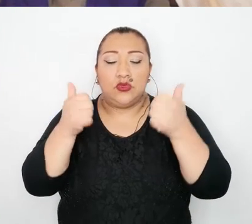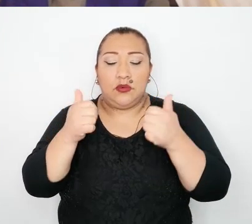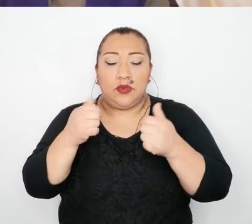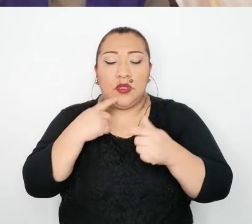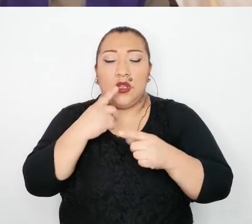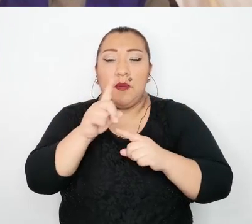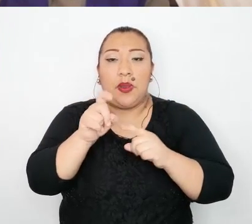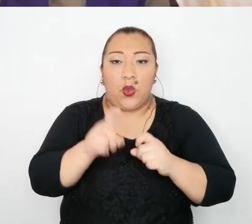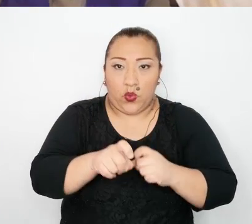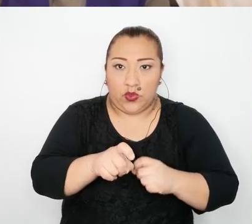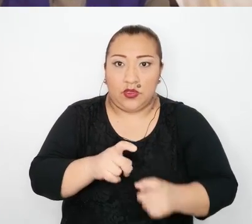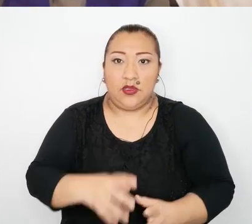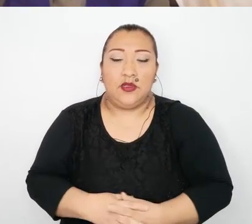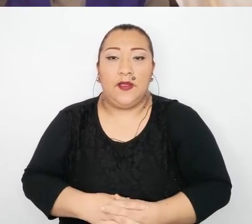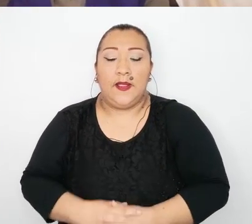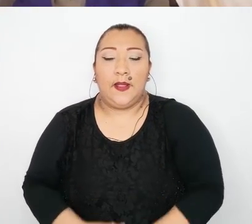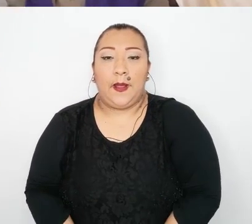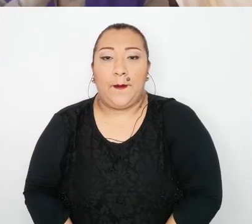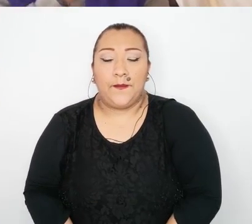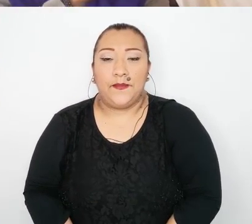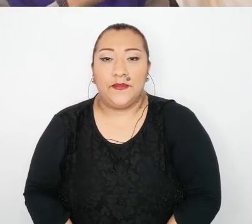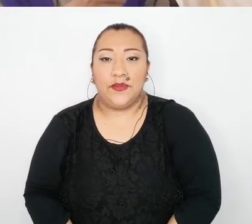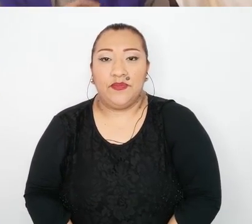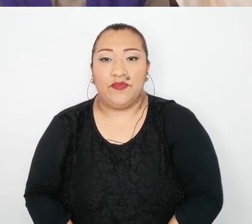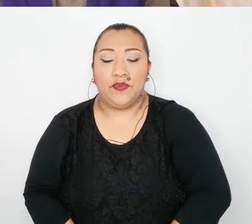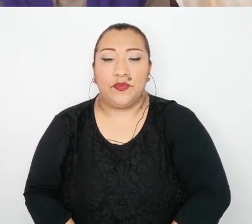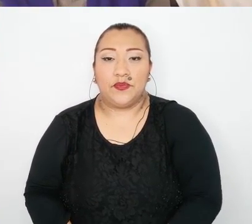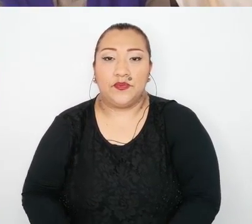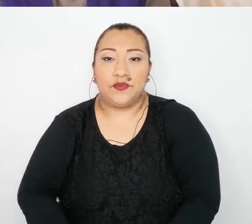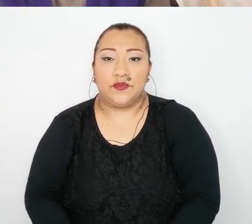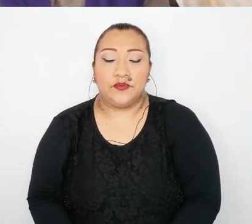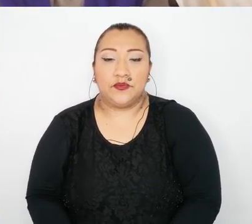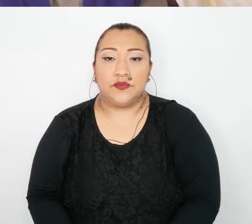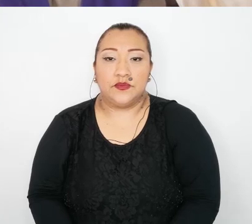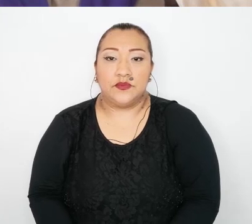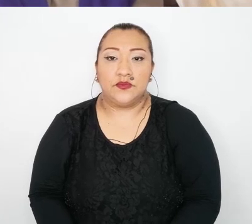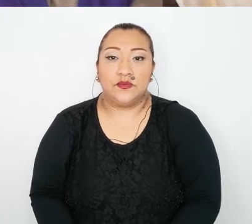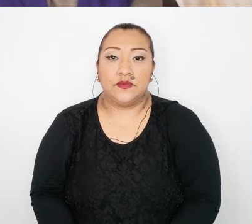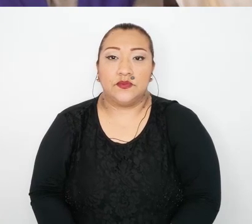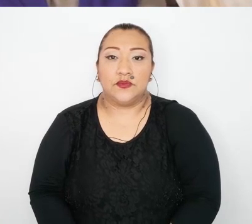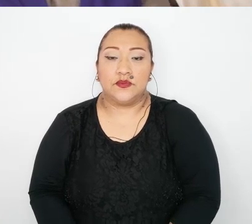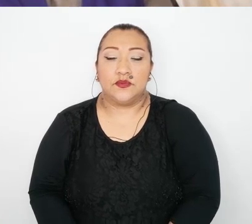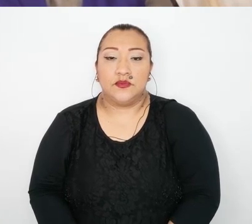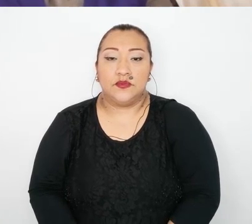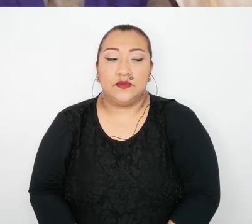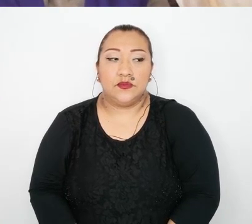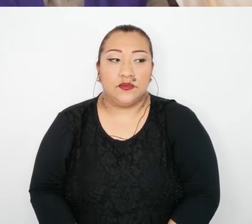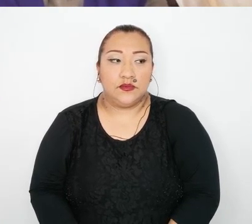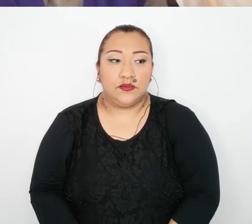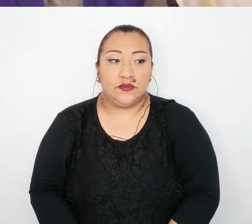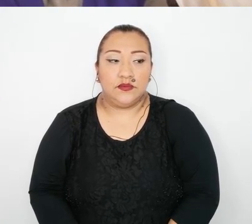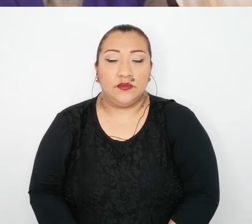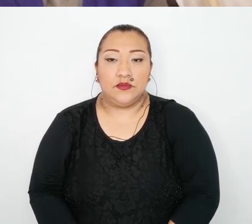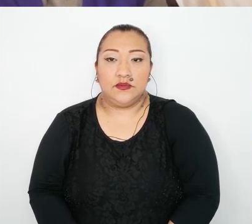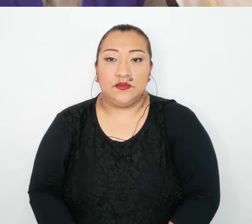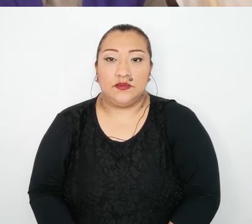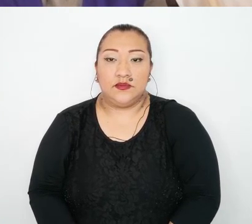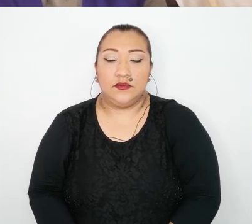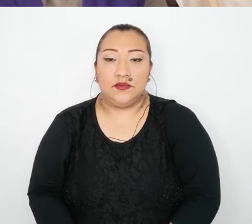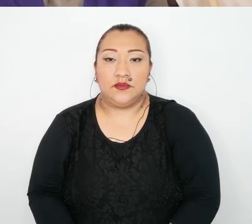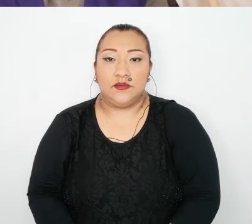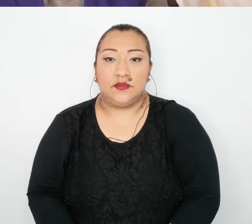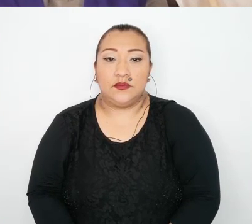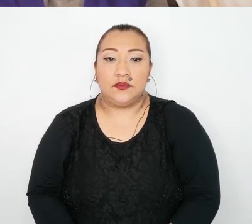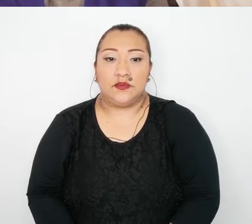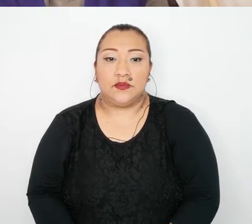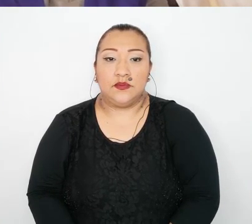porque habla que se revalúe la designación de algunos miembros del gabinete y podría ser específico a qué ministro puntualmente